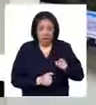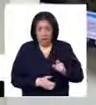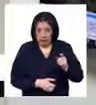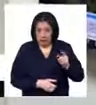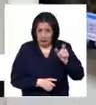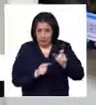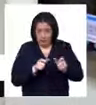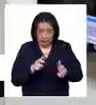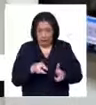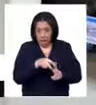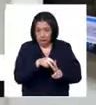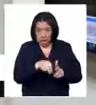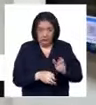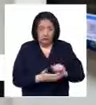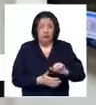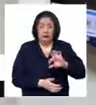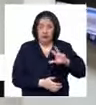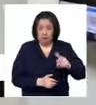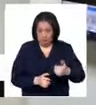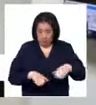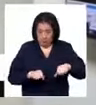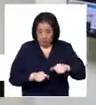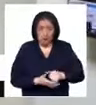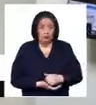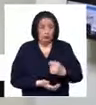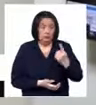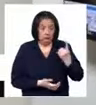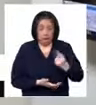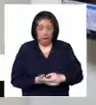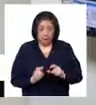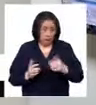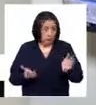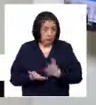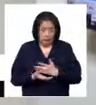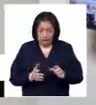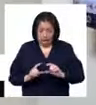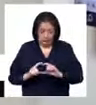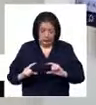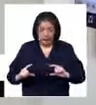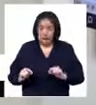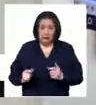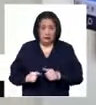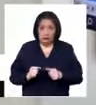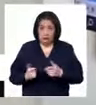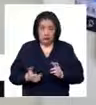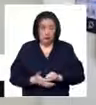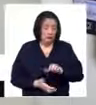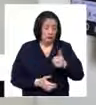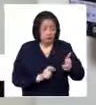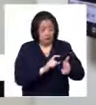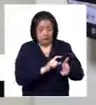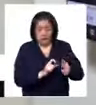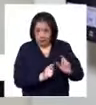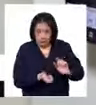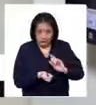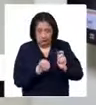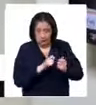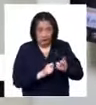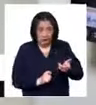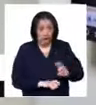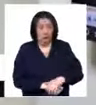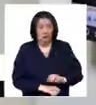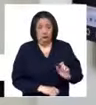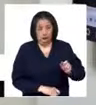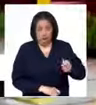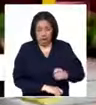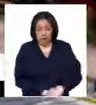señores presuntamente habrían robado las motos. Una estaba sin placa, la otra alterada y dañada la